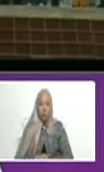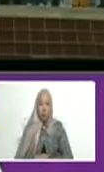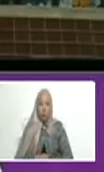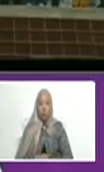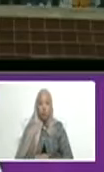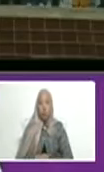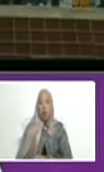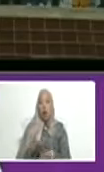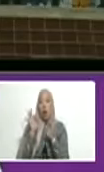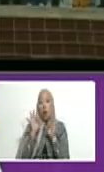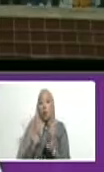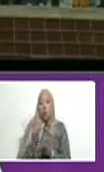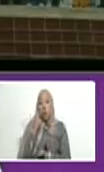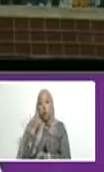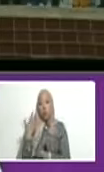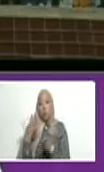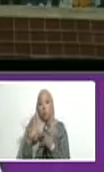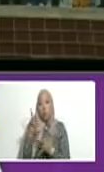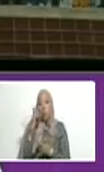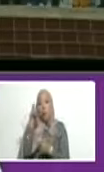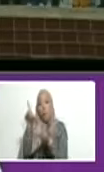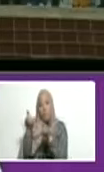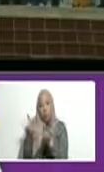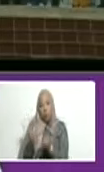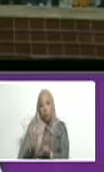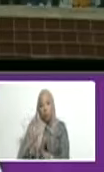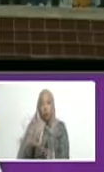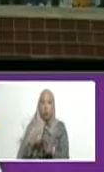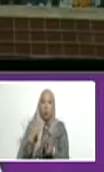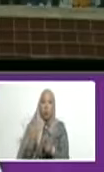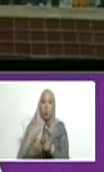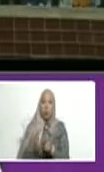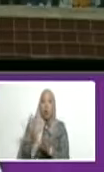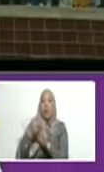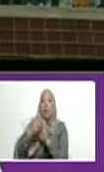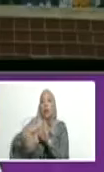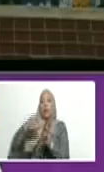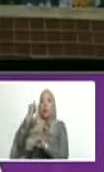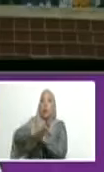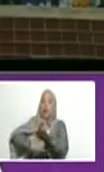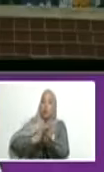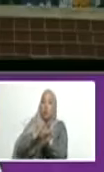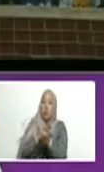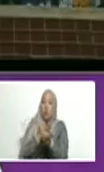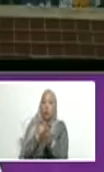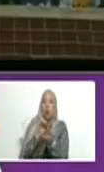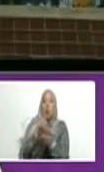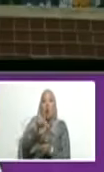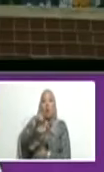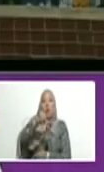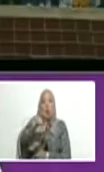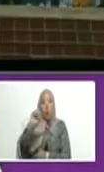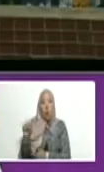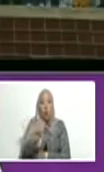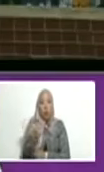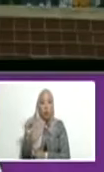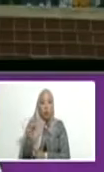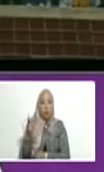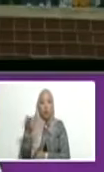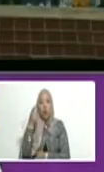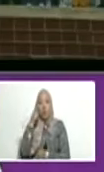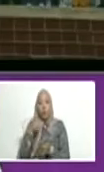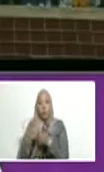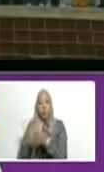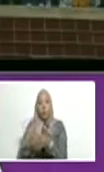Lo censuran, no sacan las pruebas. Entonces sale la derecha internacional, sale Luis Almagro a decir,